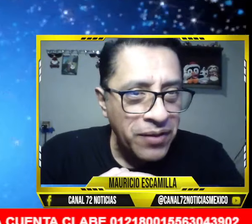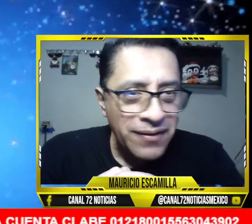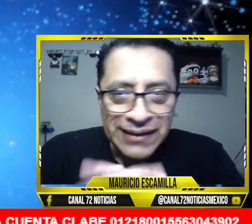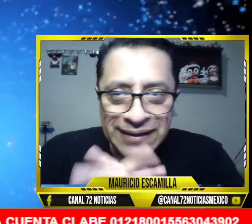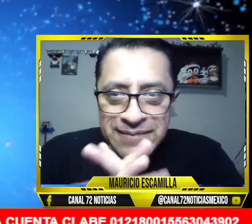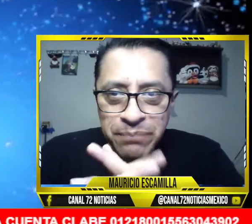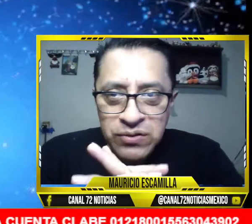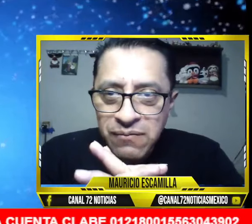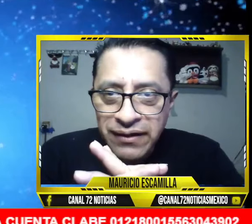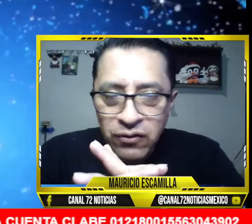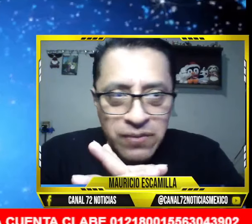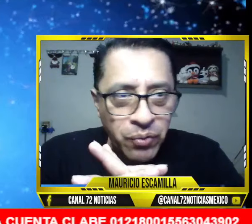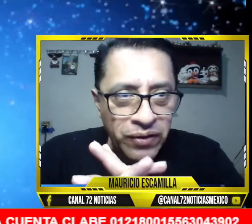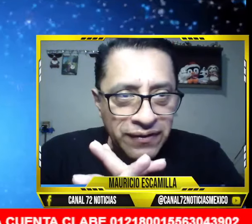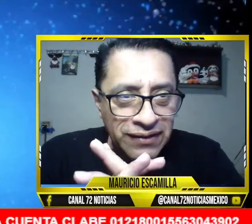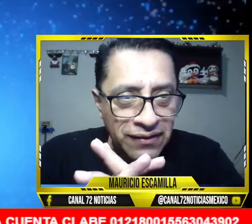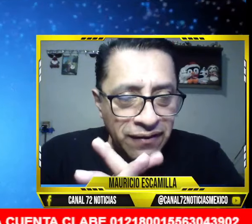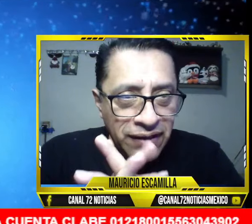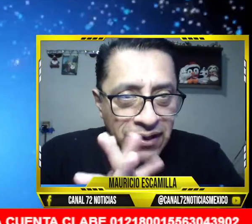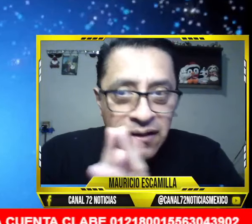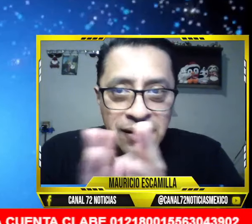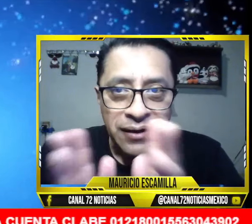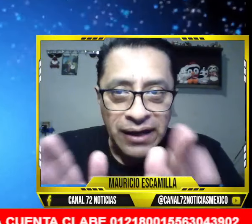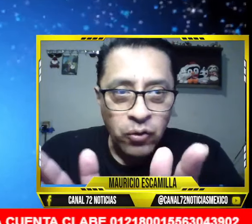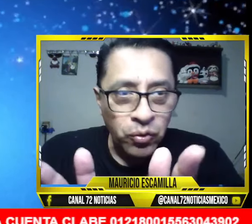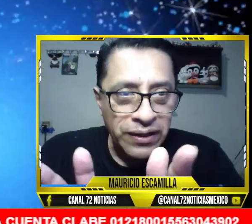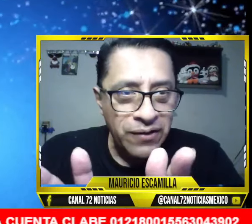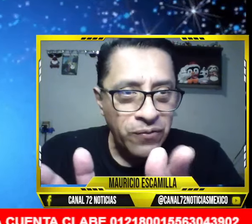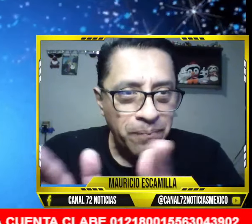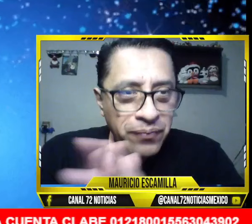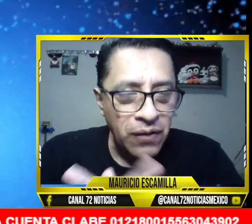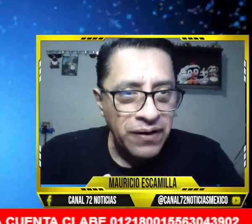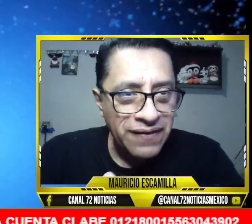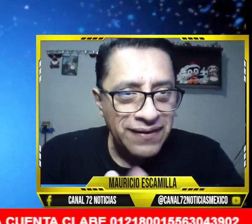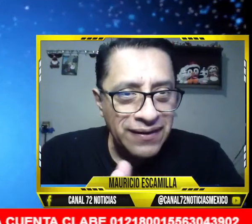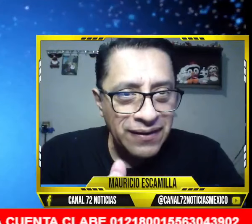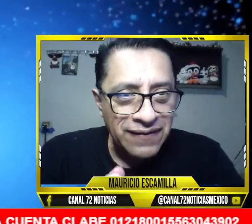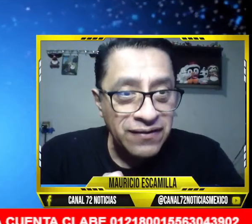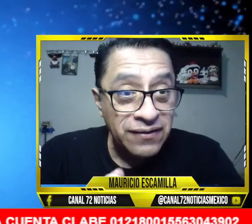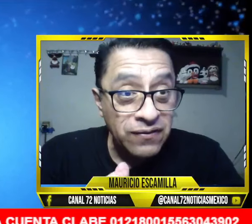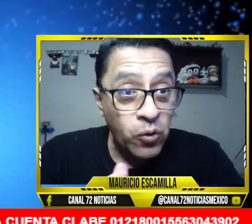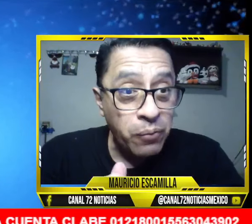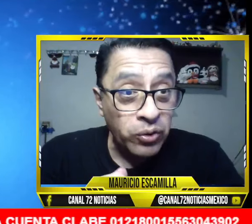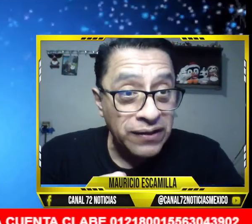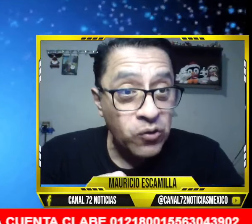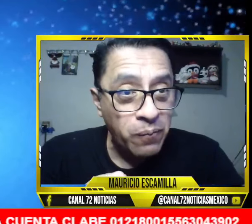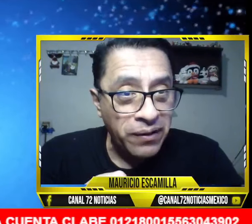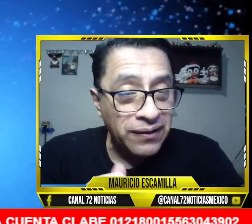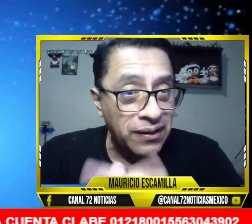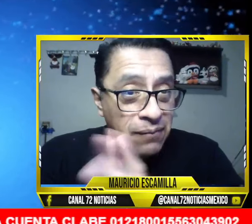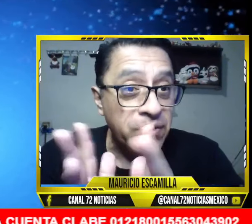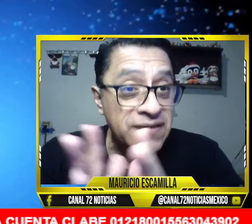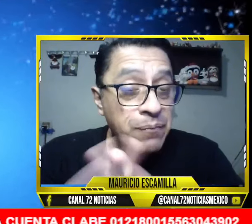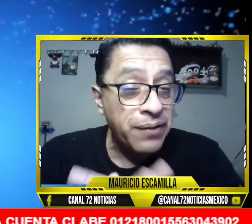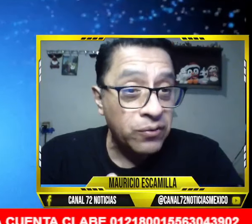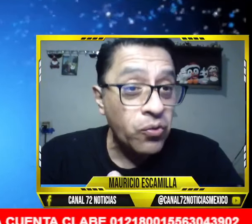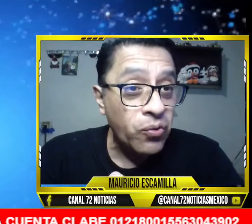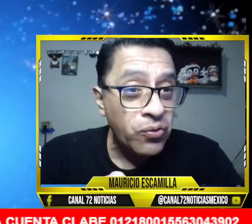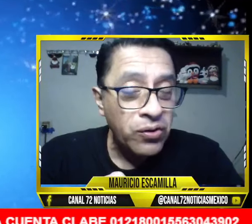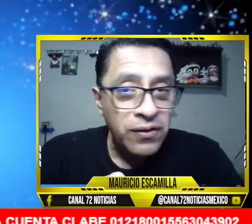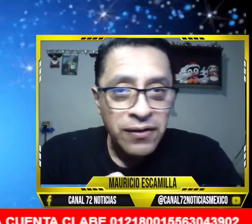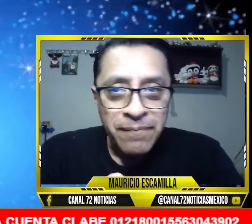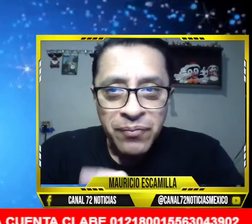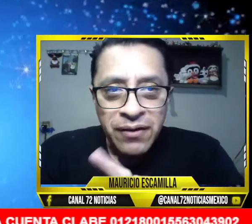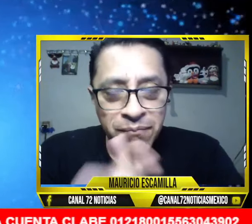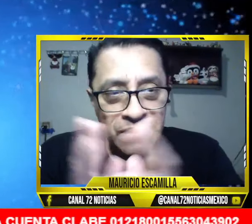comenta que es imposible que no se puedan deslindar de él que al contrario deberían de hacerse testigo protegido para que pues se sepa